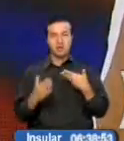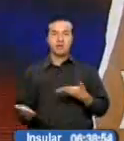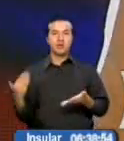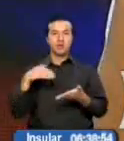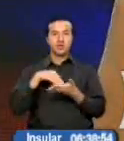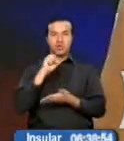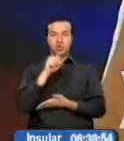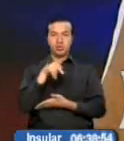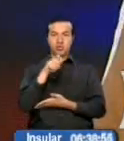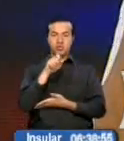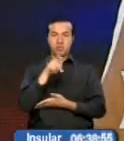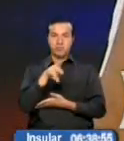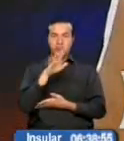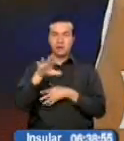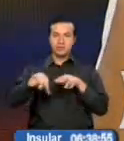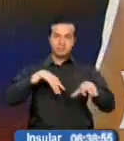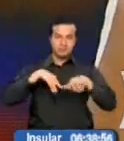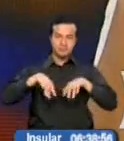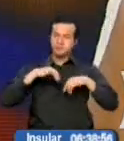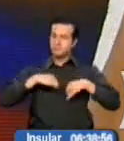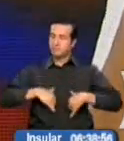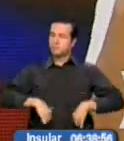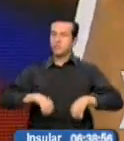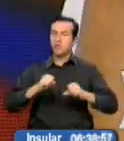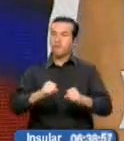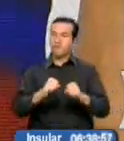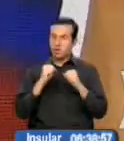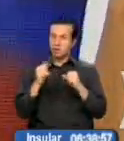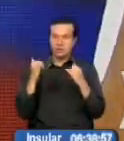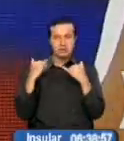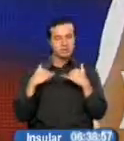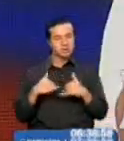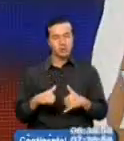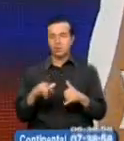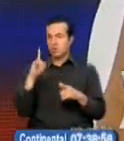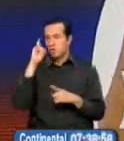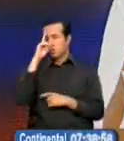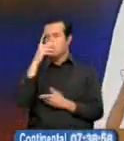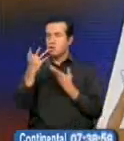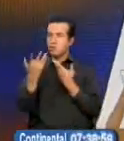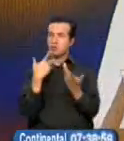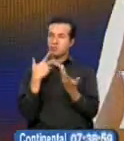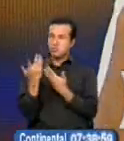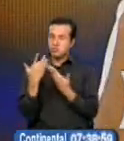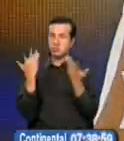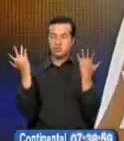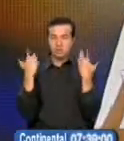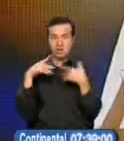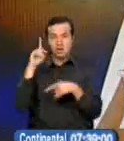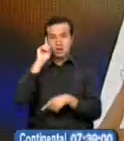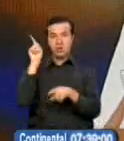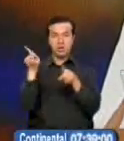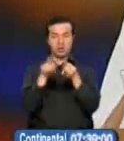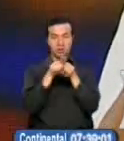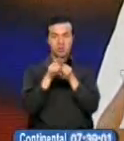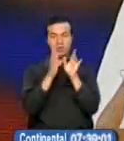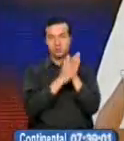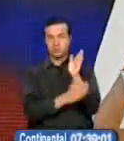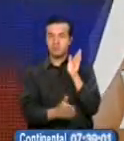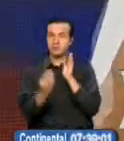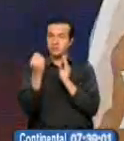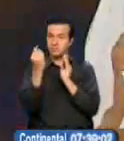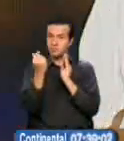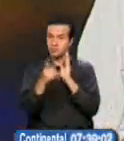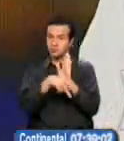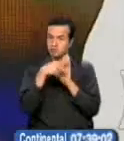OPEP, hemos estado en una acción diplomática muy compleja, muy profunda, para llegar a un acuerdo y estabilizar los precios del